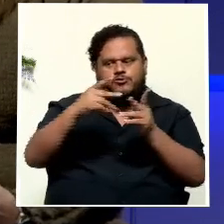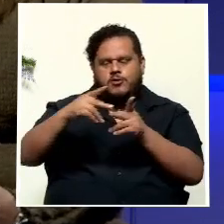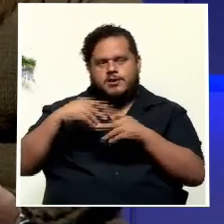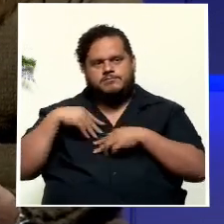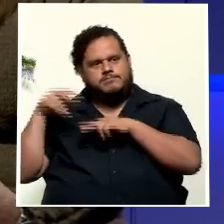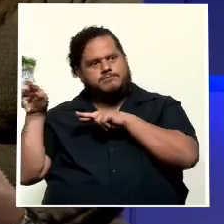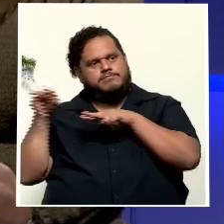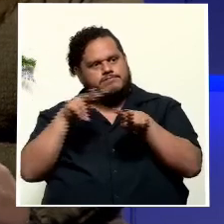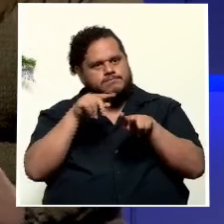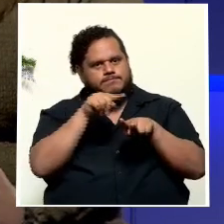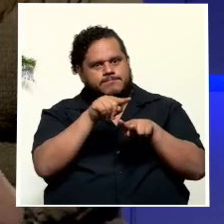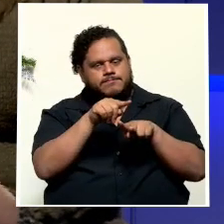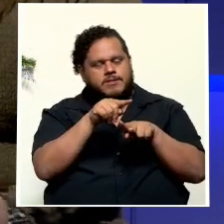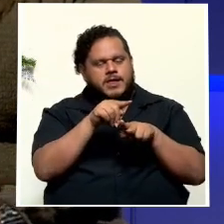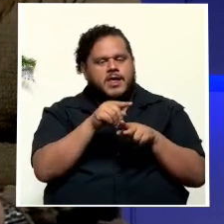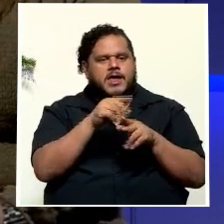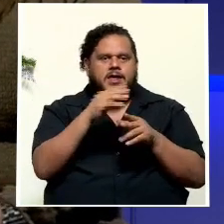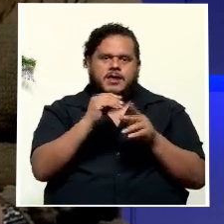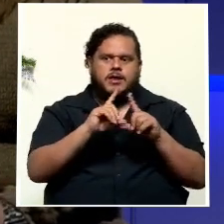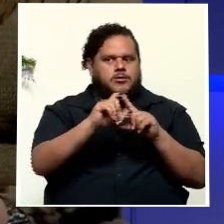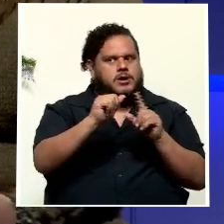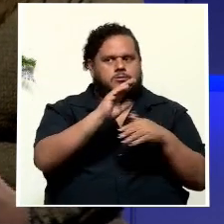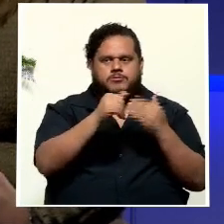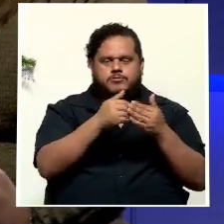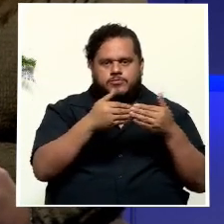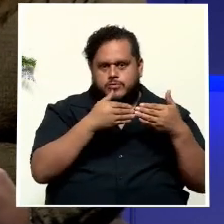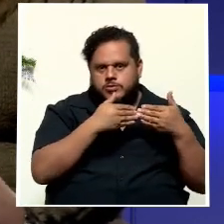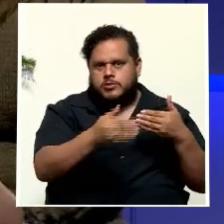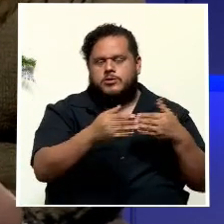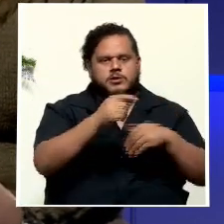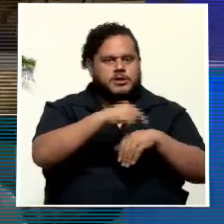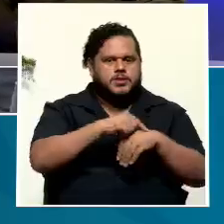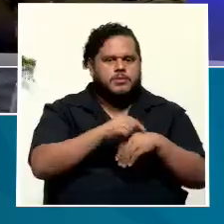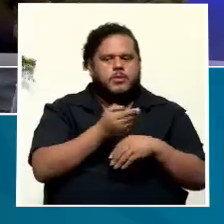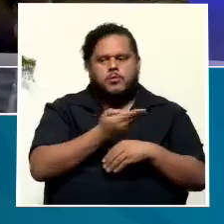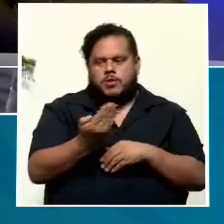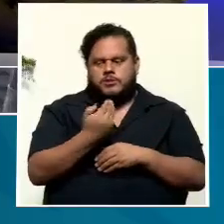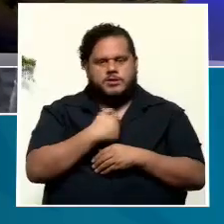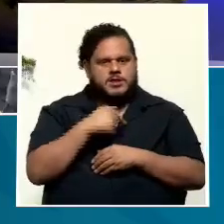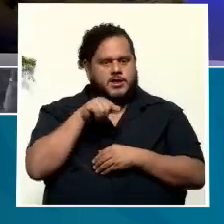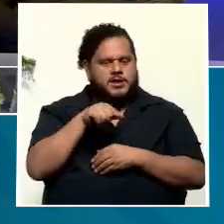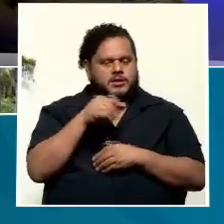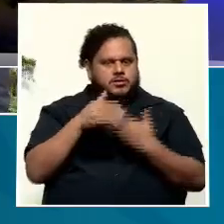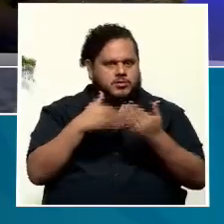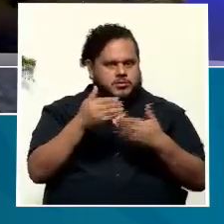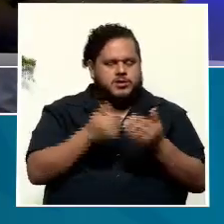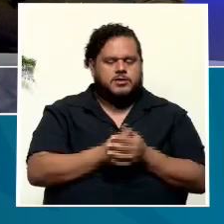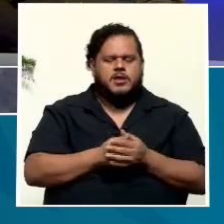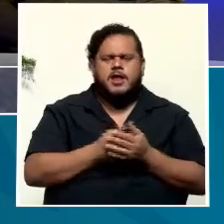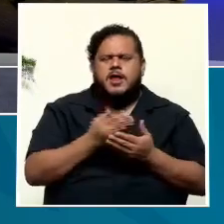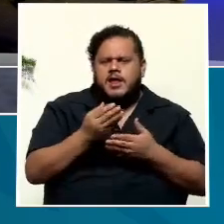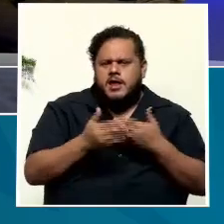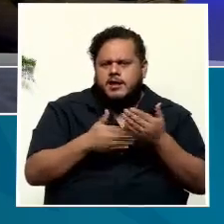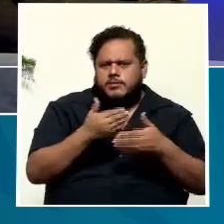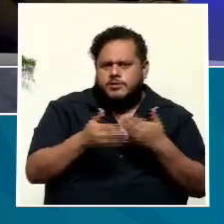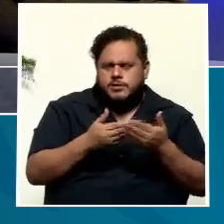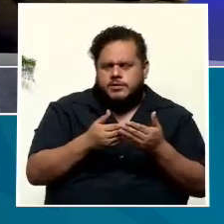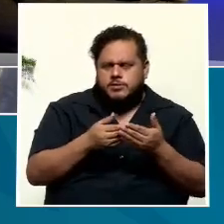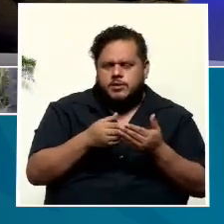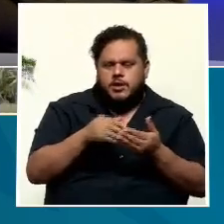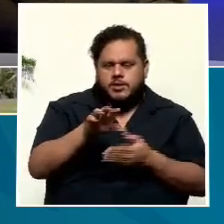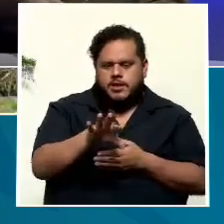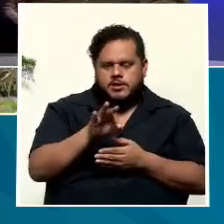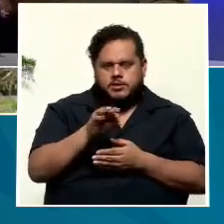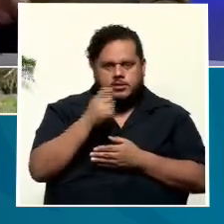probablemente lo va a estar también a lo largo de todo este tiempo en que se lleven estos procesos. El procedimiento de elección de la